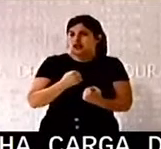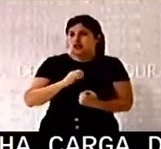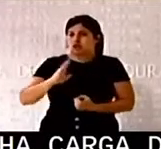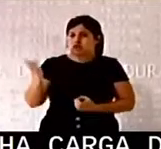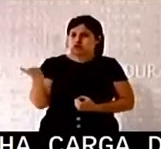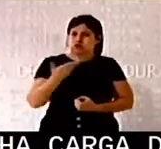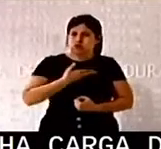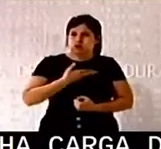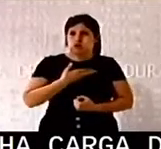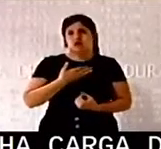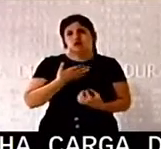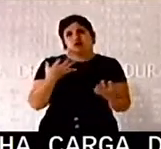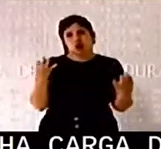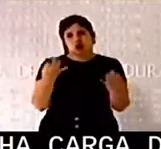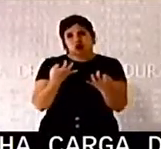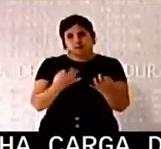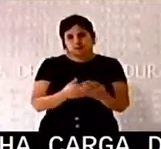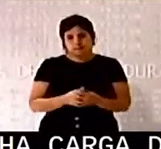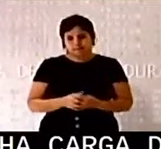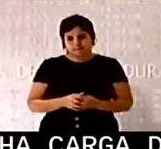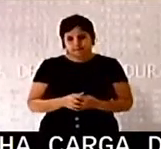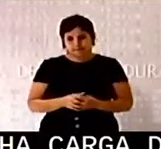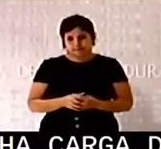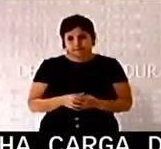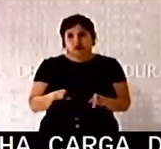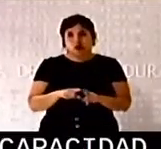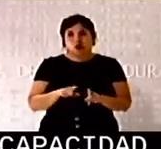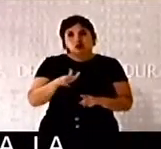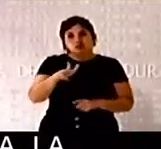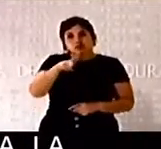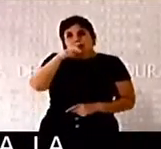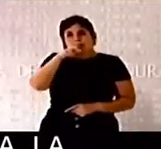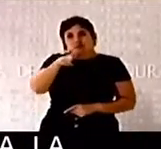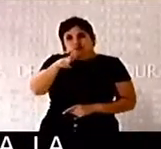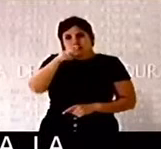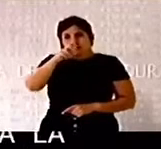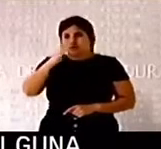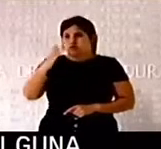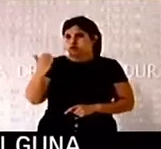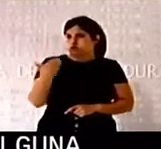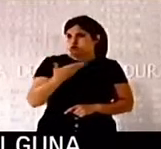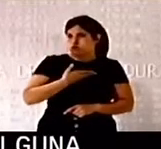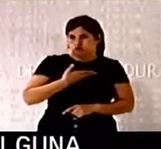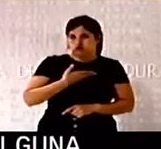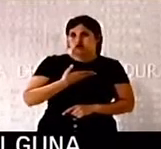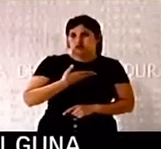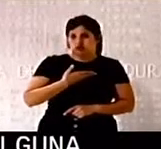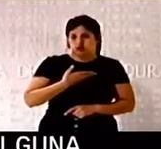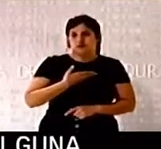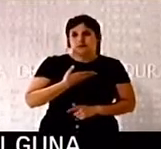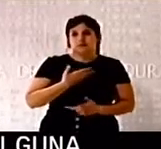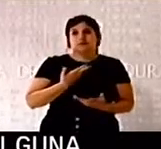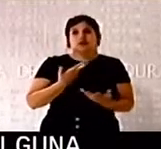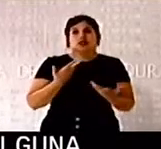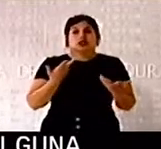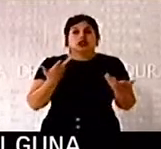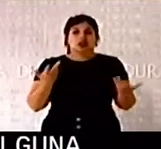fundamentalmente a la capacidad respiratoria, por decirlo de alguna manera, de las personas,